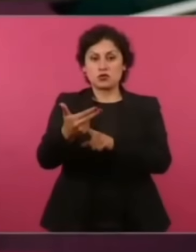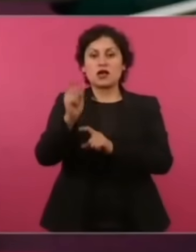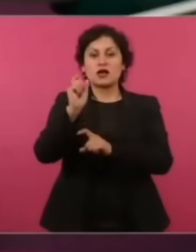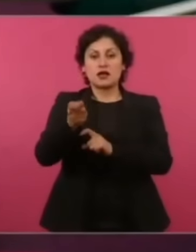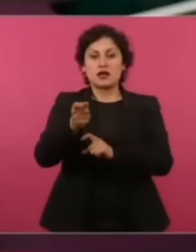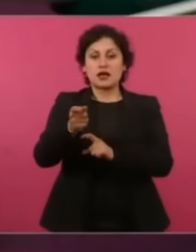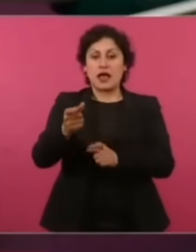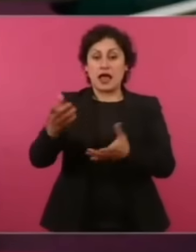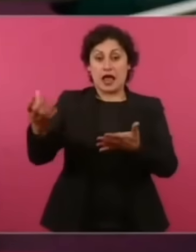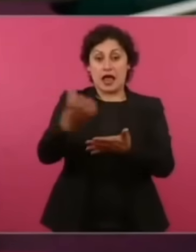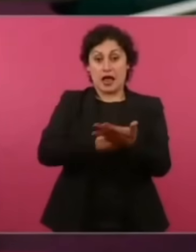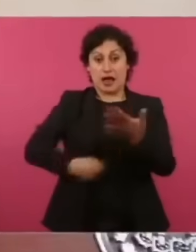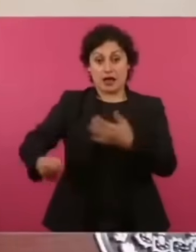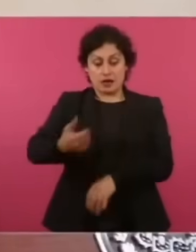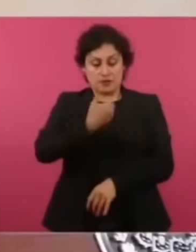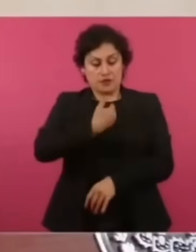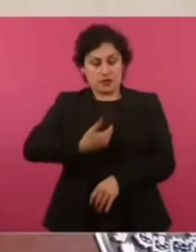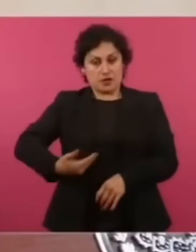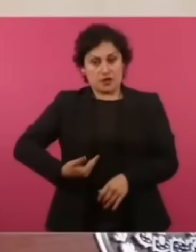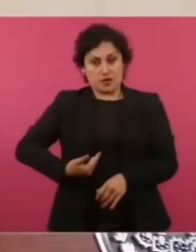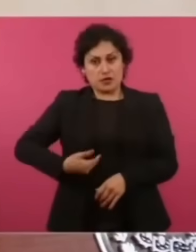narcotráfico.